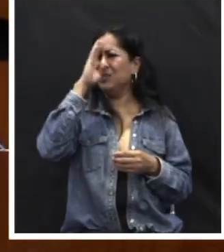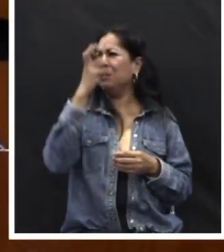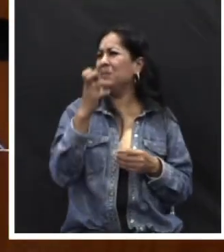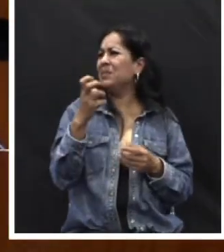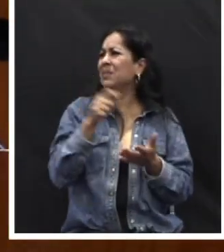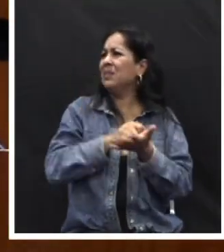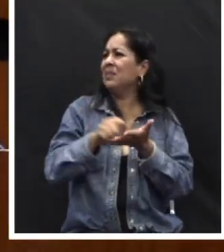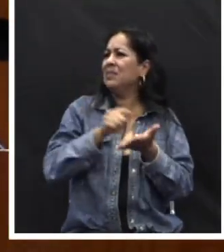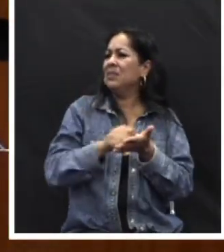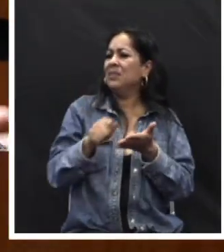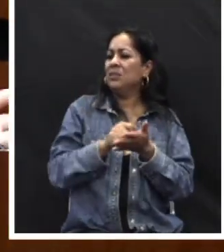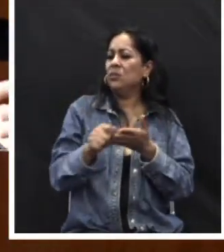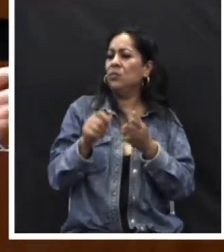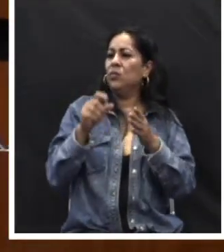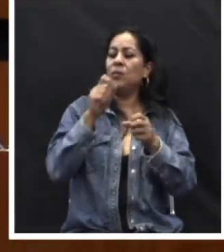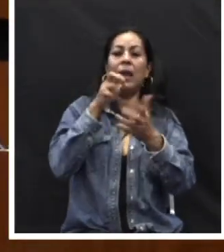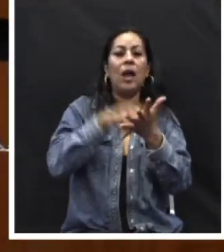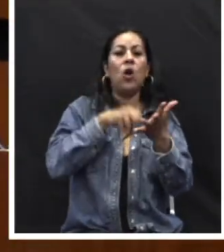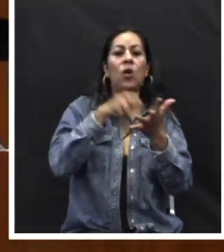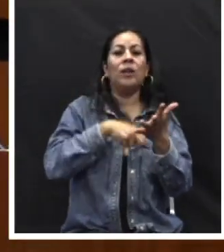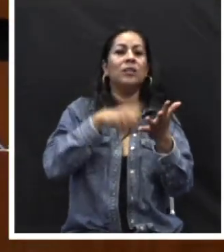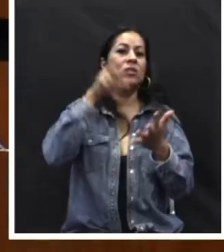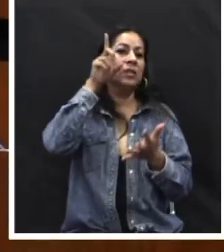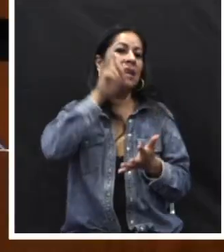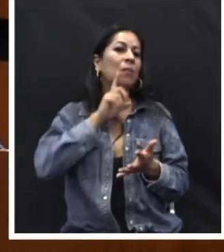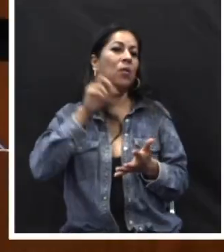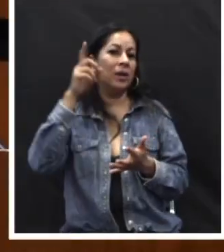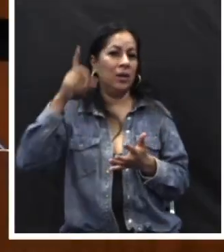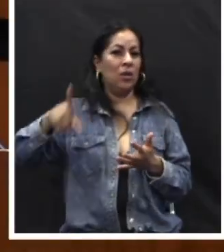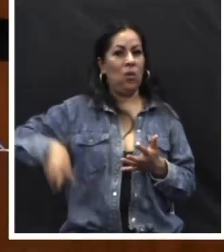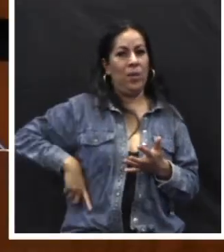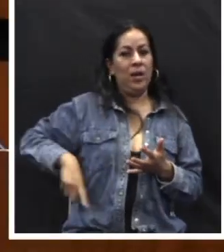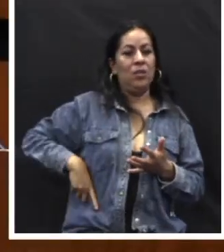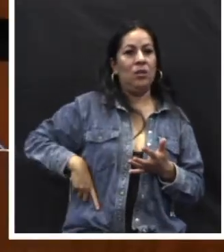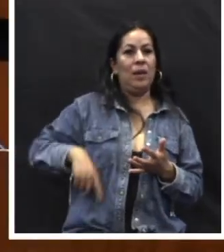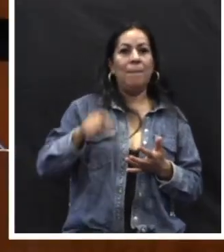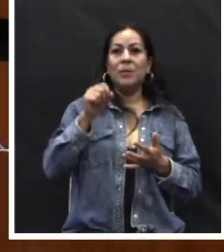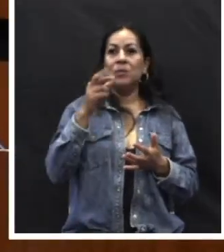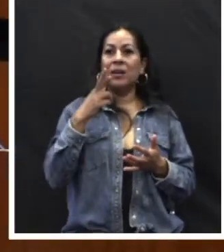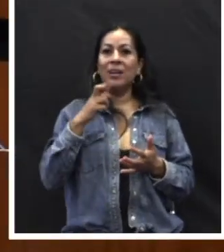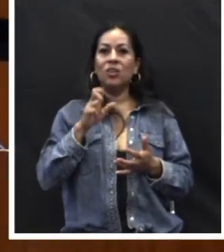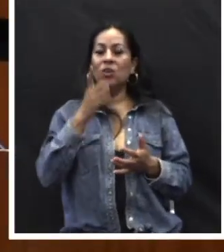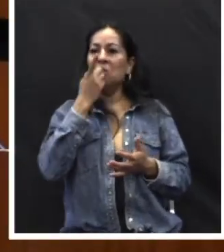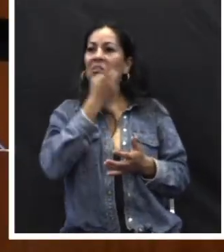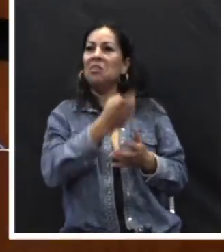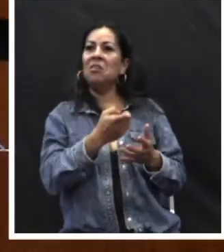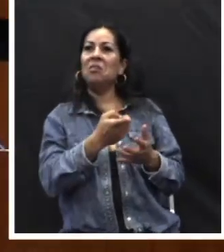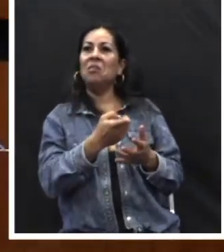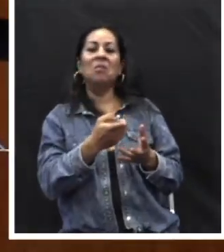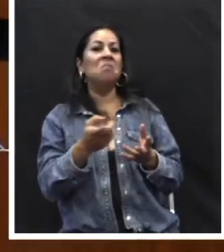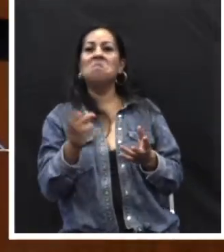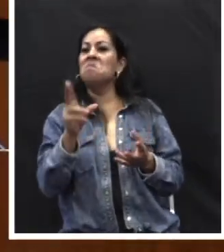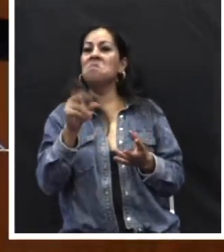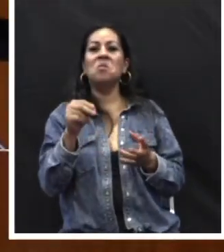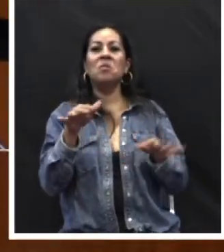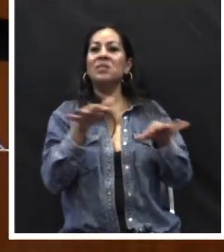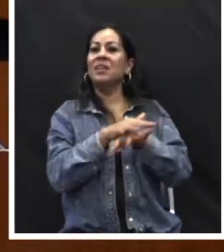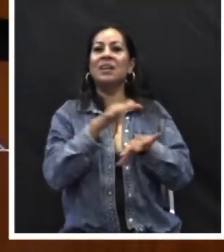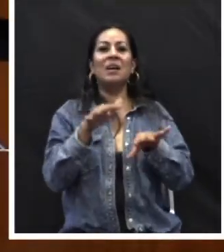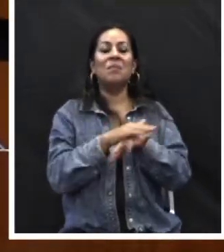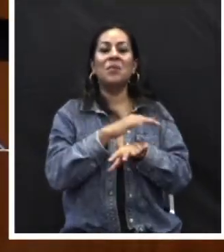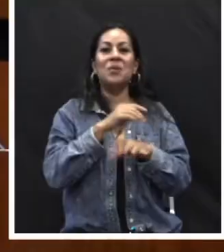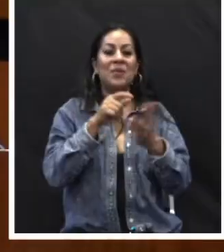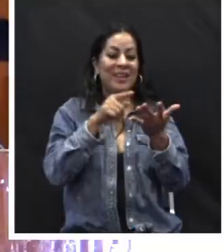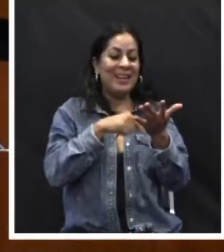esa redacción fue una corrección de la gobernadora, el propio rector dijo públicamente que no se cambió ni